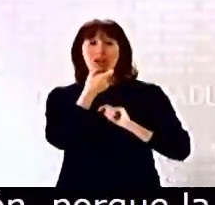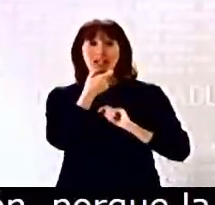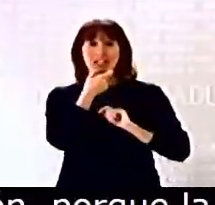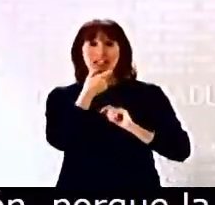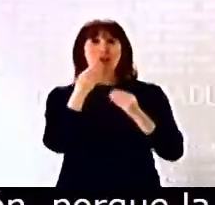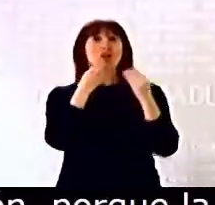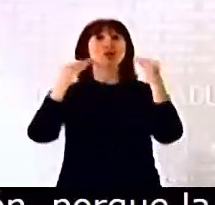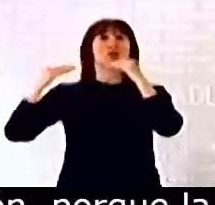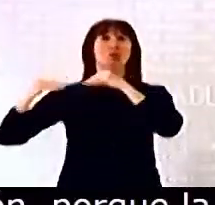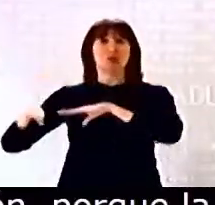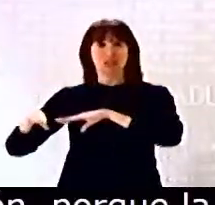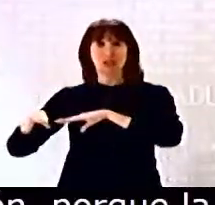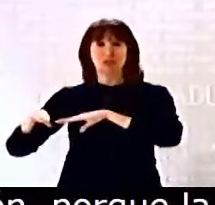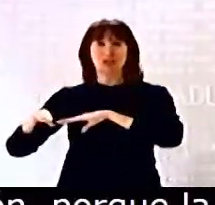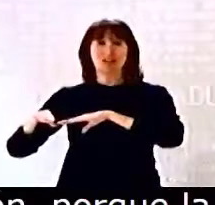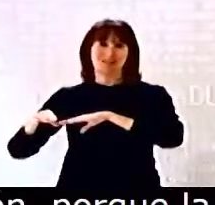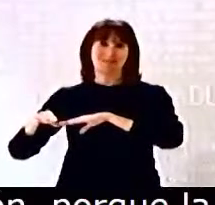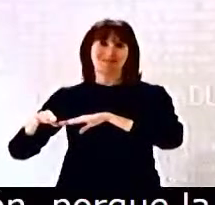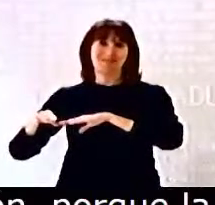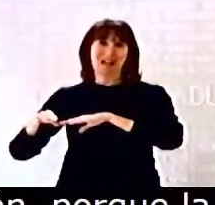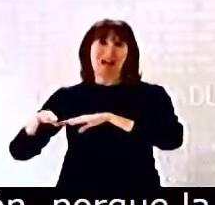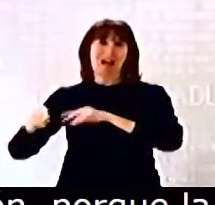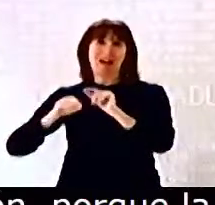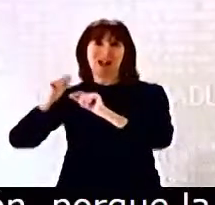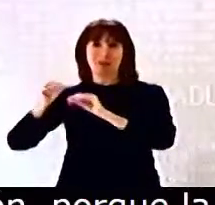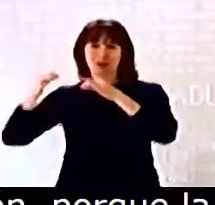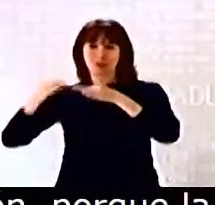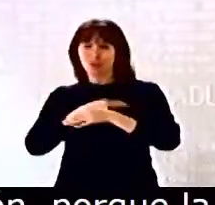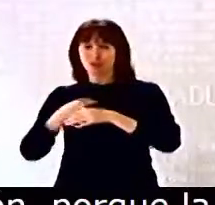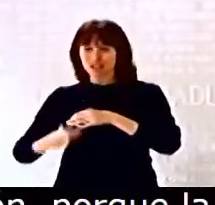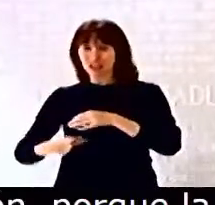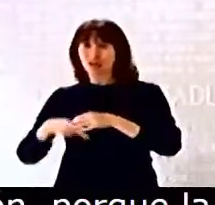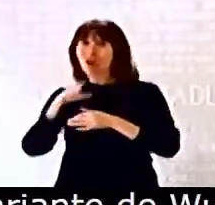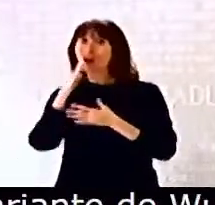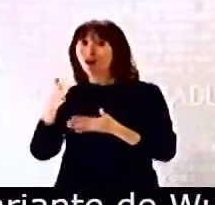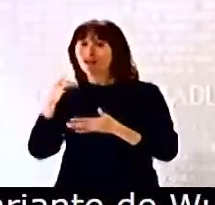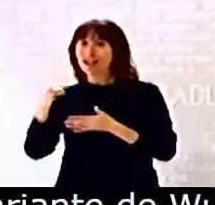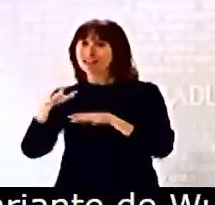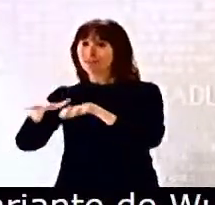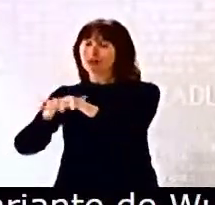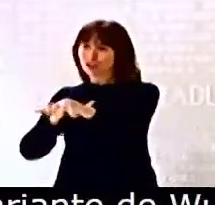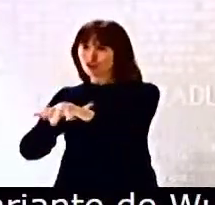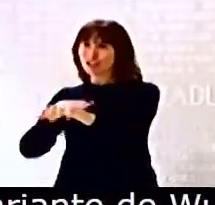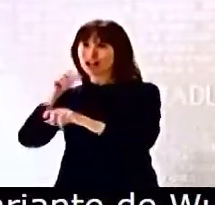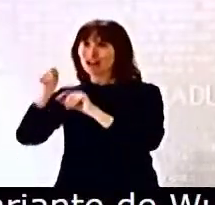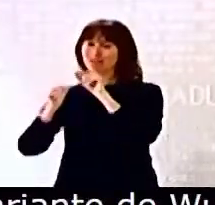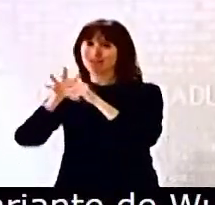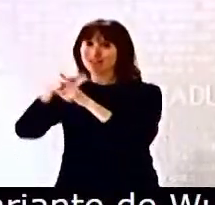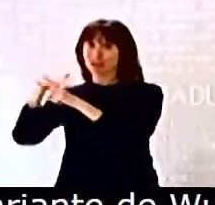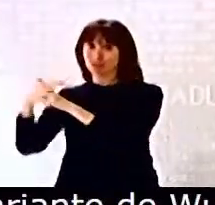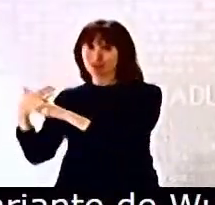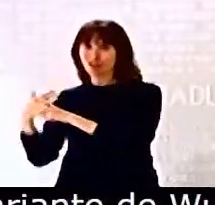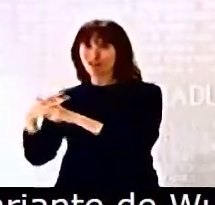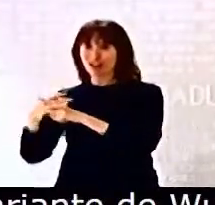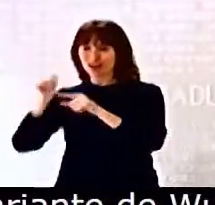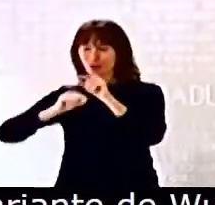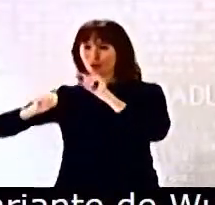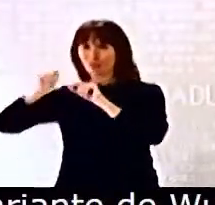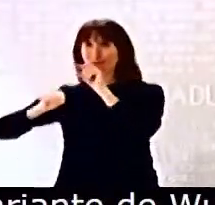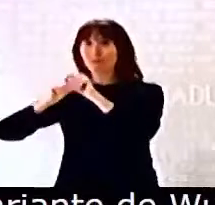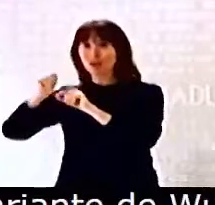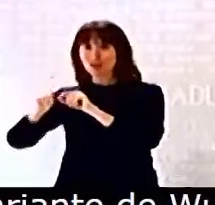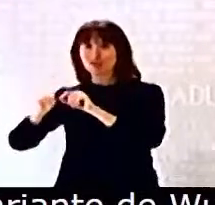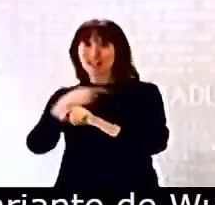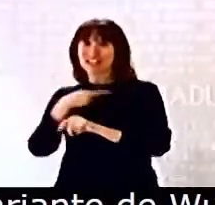sustituirá a la variante de Wuhan, que es la predominante en este momento en la comunidad autónoma de Extremadura y